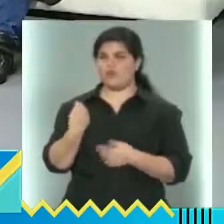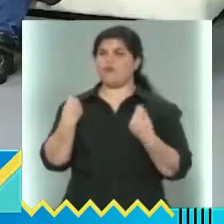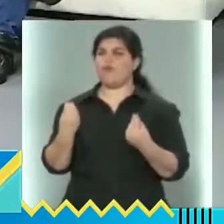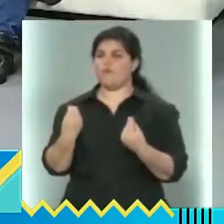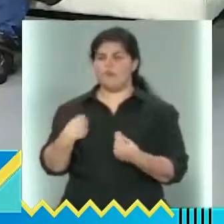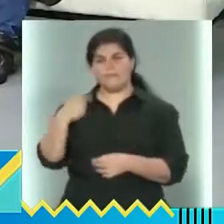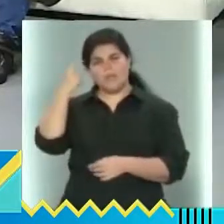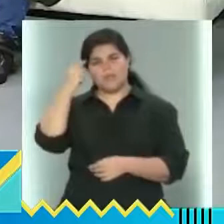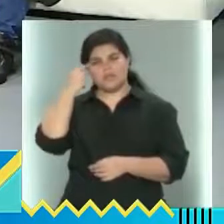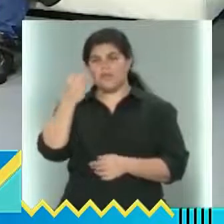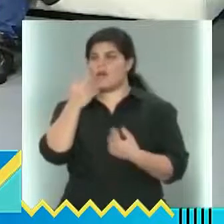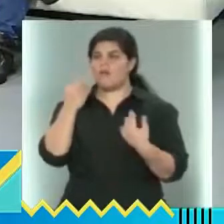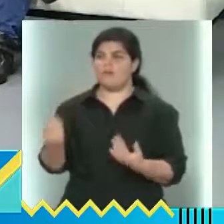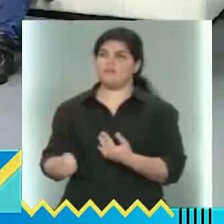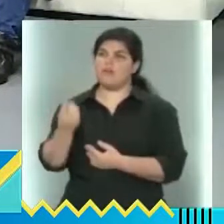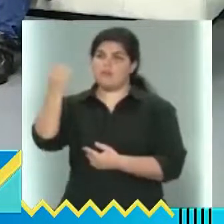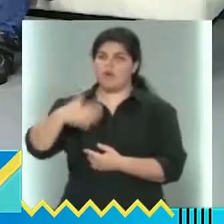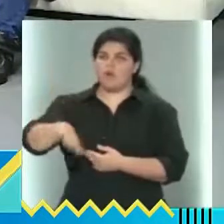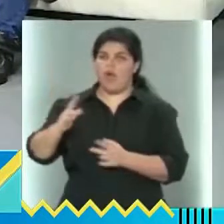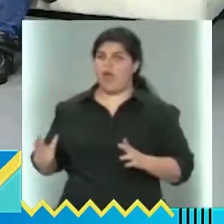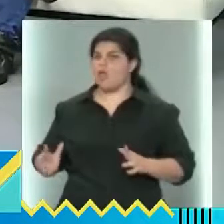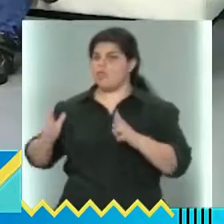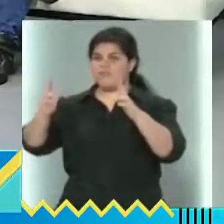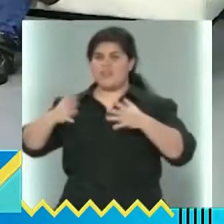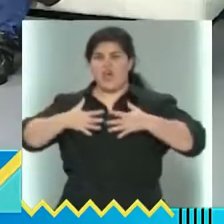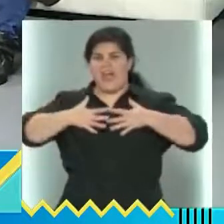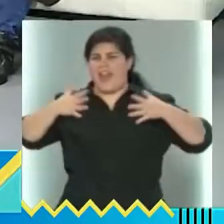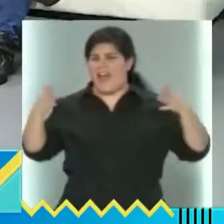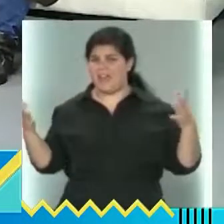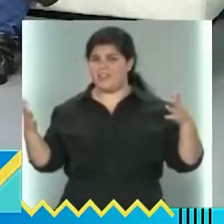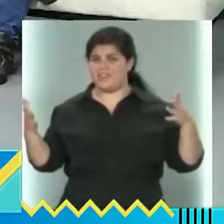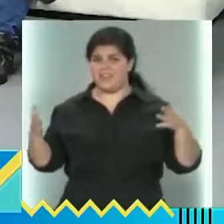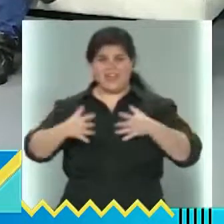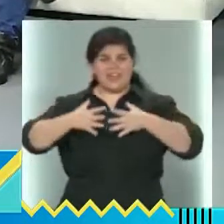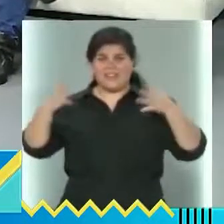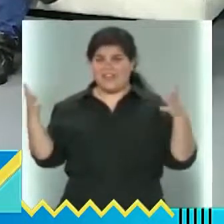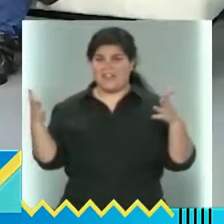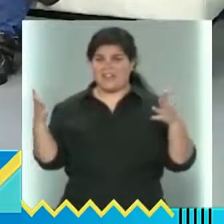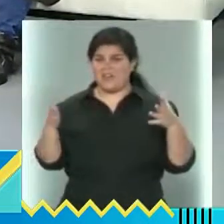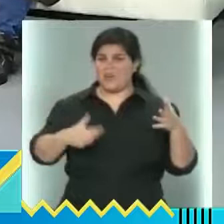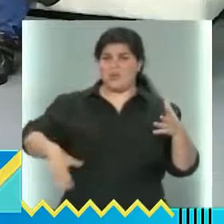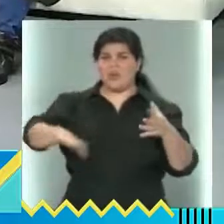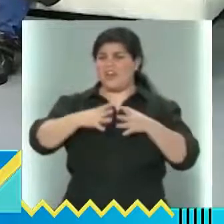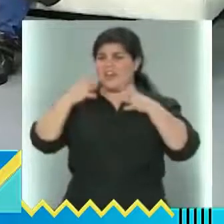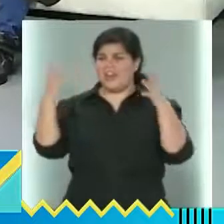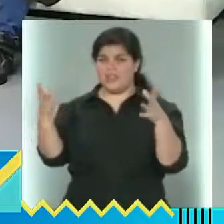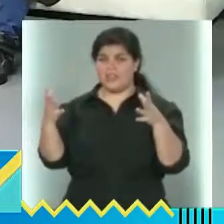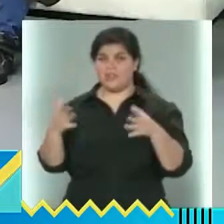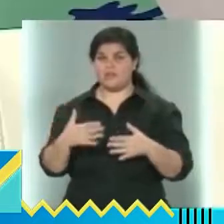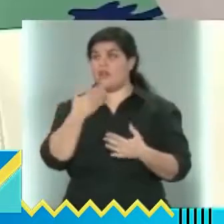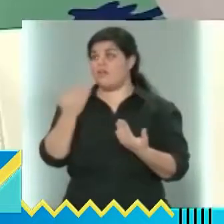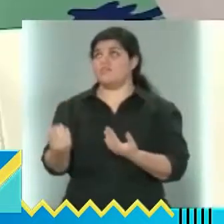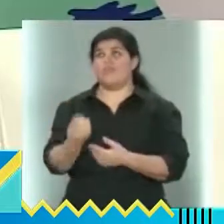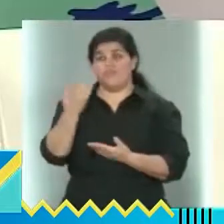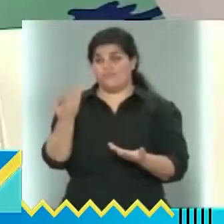tenemos, gracias a Dios, una estructura edilicia enorme, muy amplia, con mucho espacio, gracias a Dios digo,